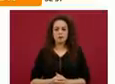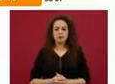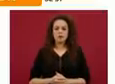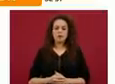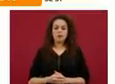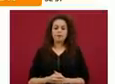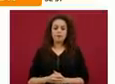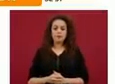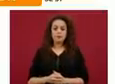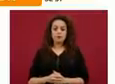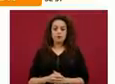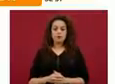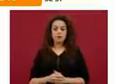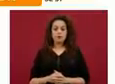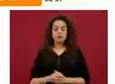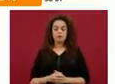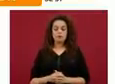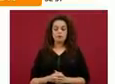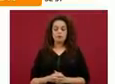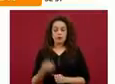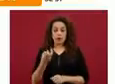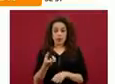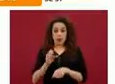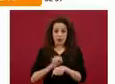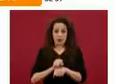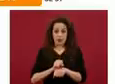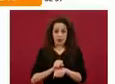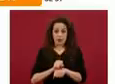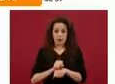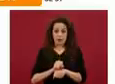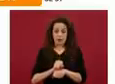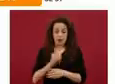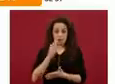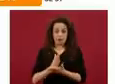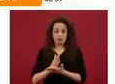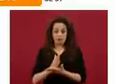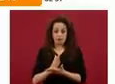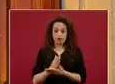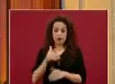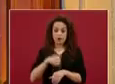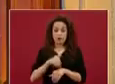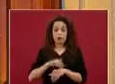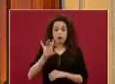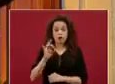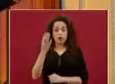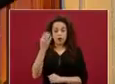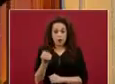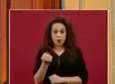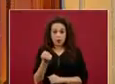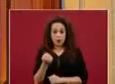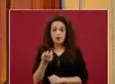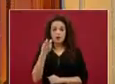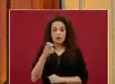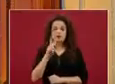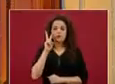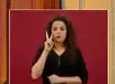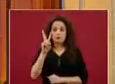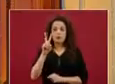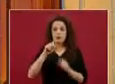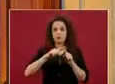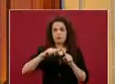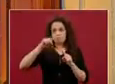ya prácticamente al cierre de esta semana, estamos cerrando la semana 39 y está graficada hasta la